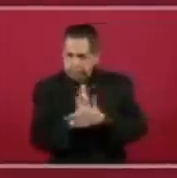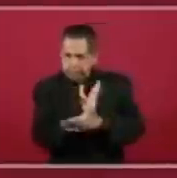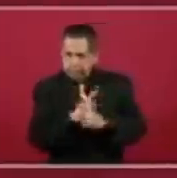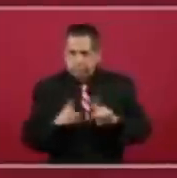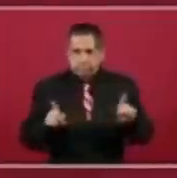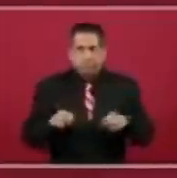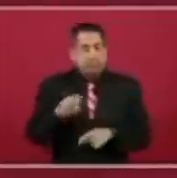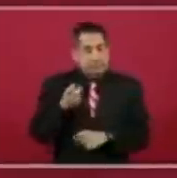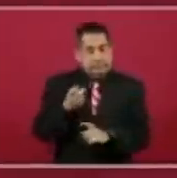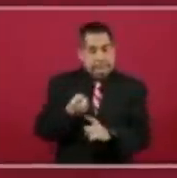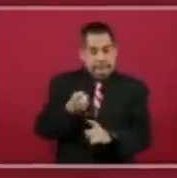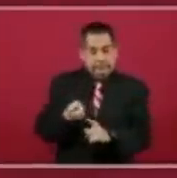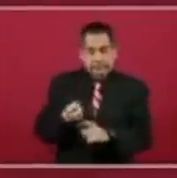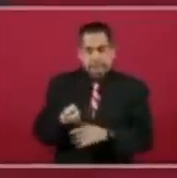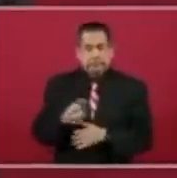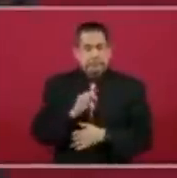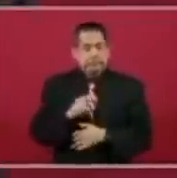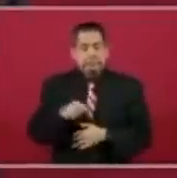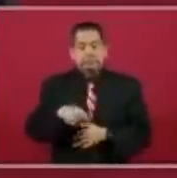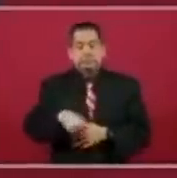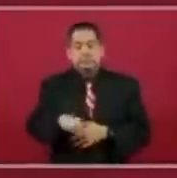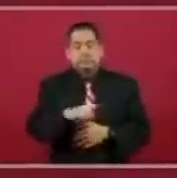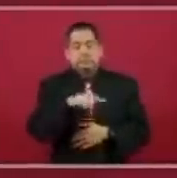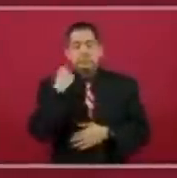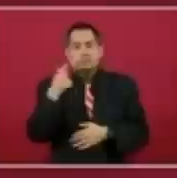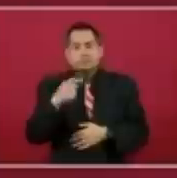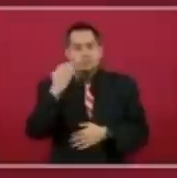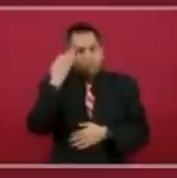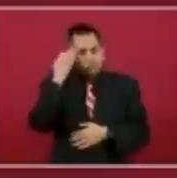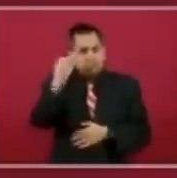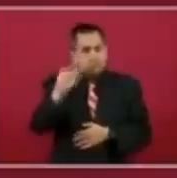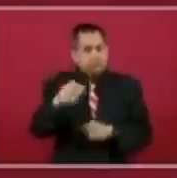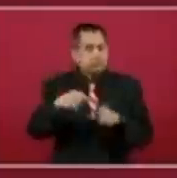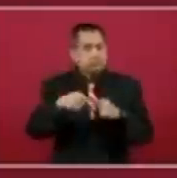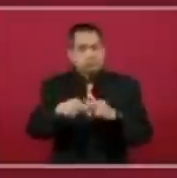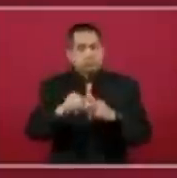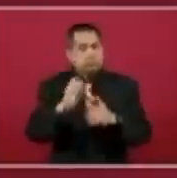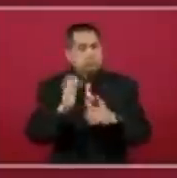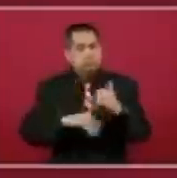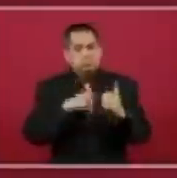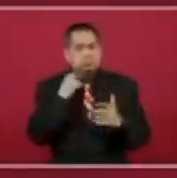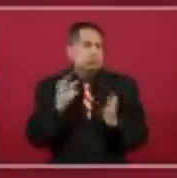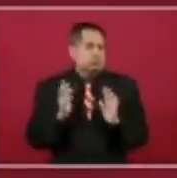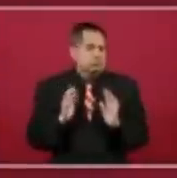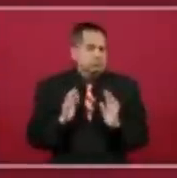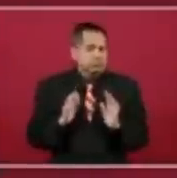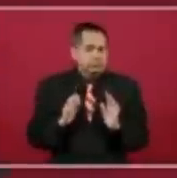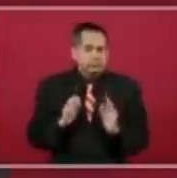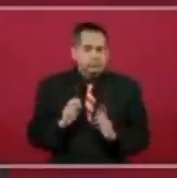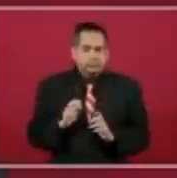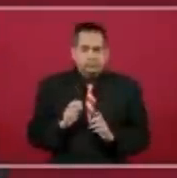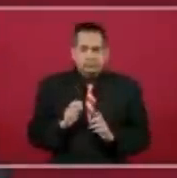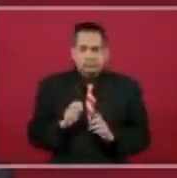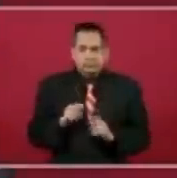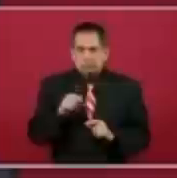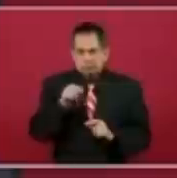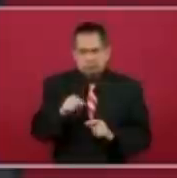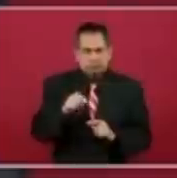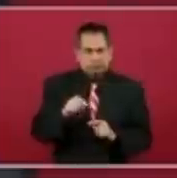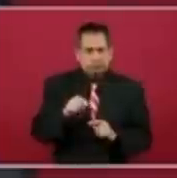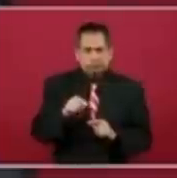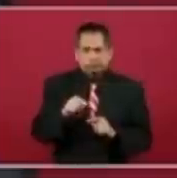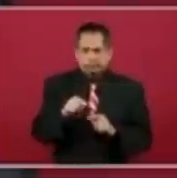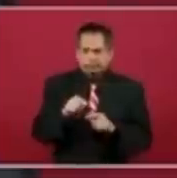en este caso sí se vencen los plazos. O sea, ahí amarraron,